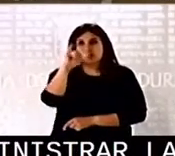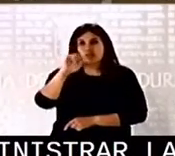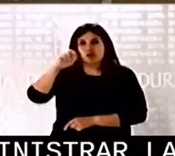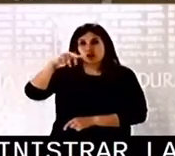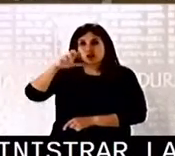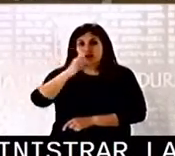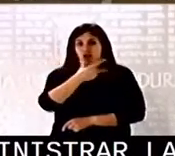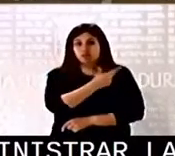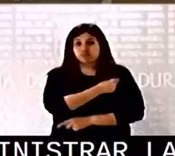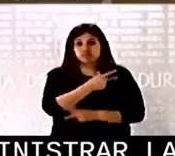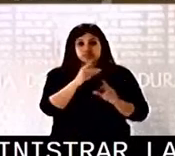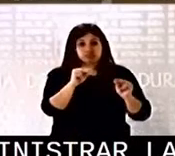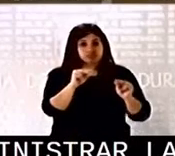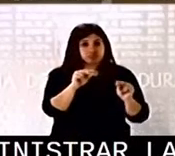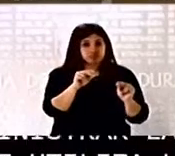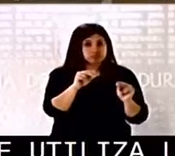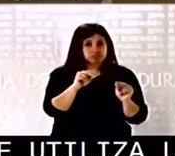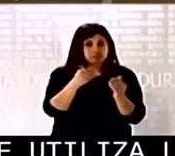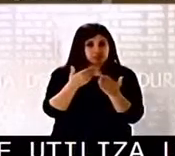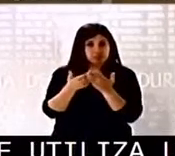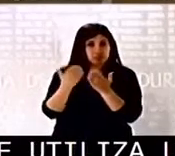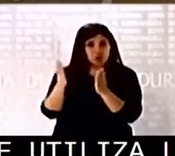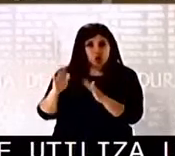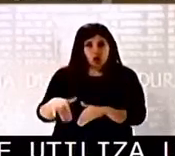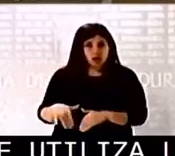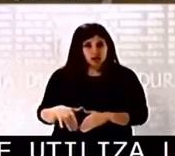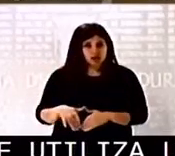y por lo que no se utiliza la vacuna de AstraZeneca